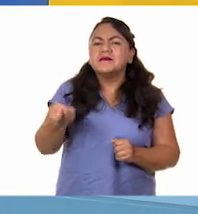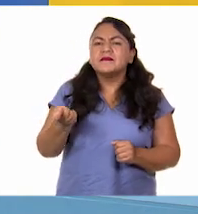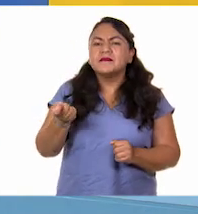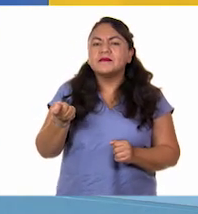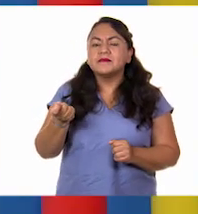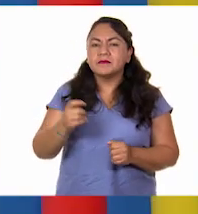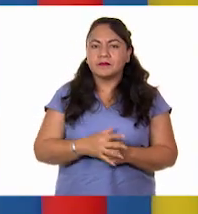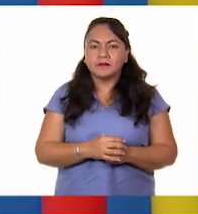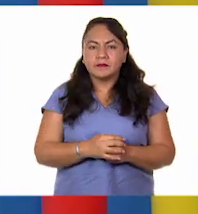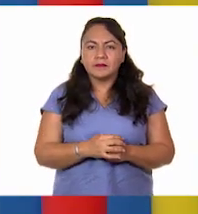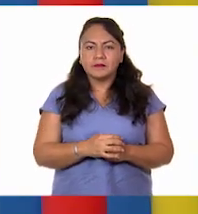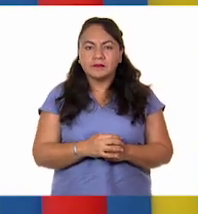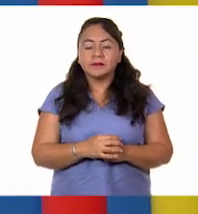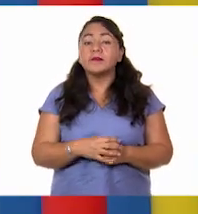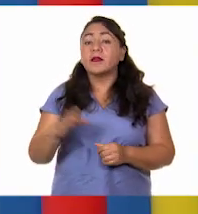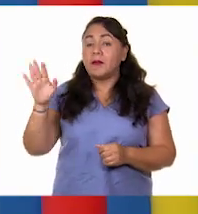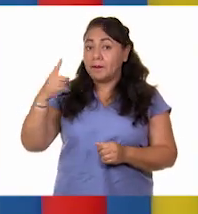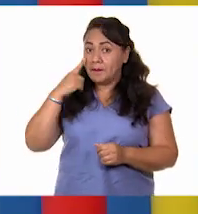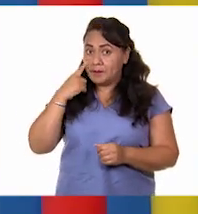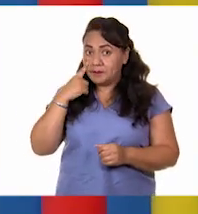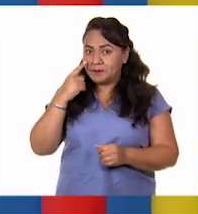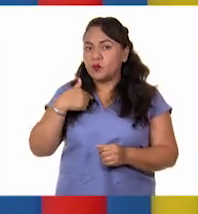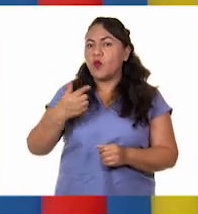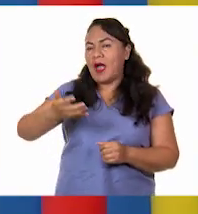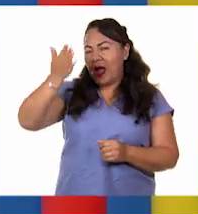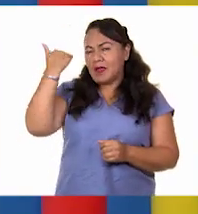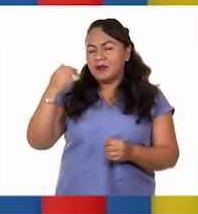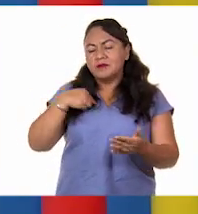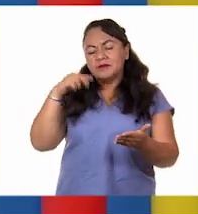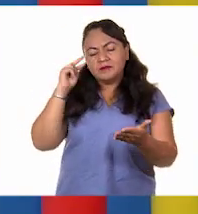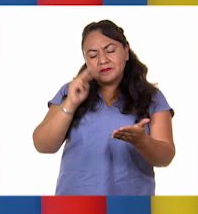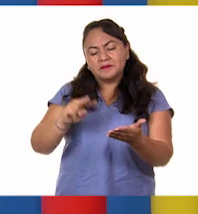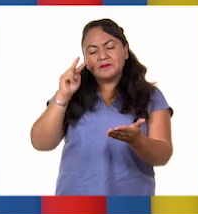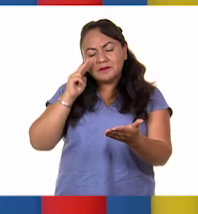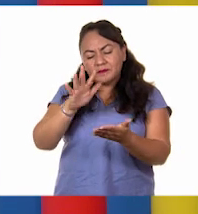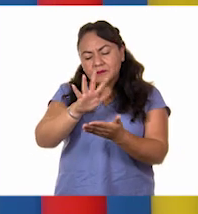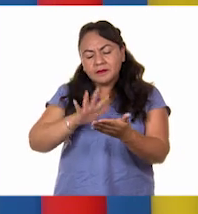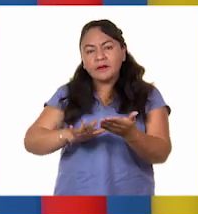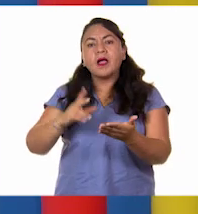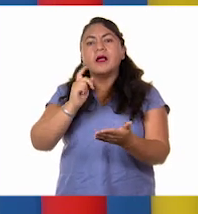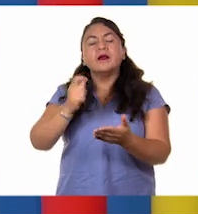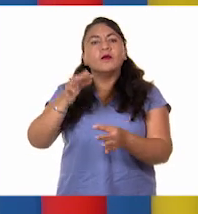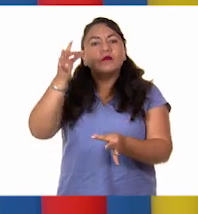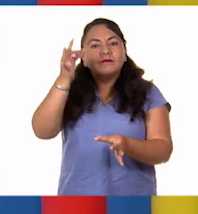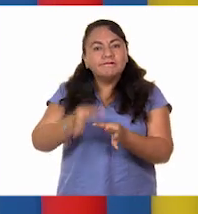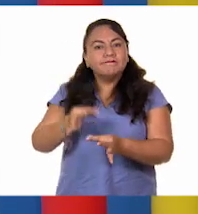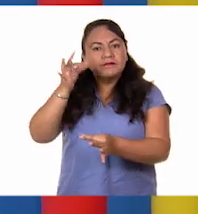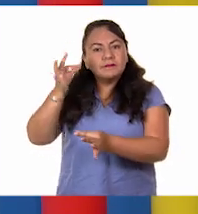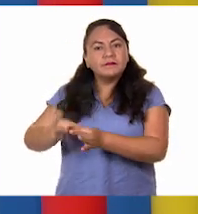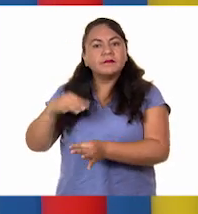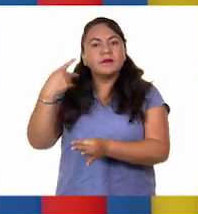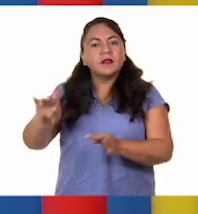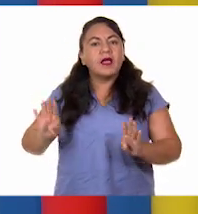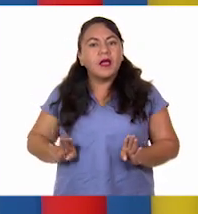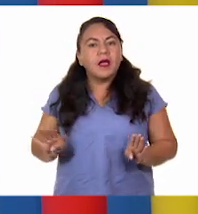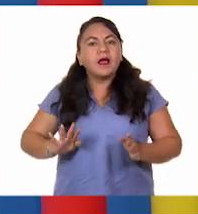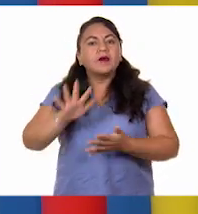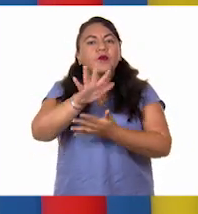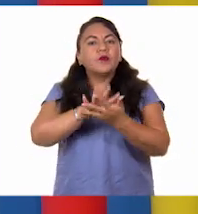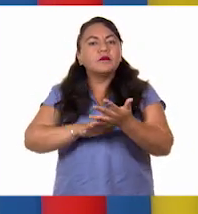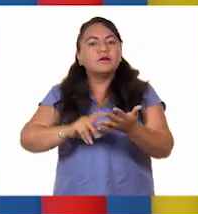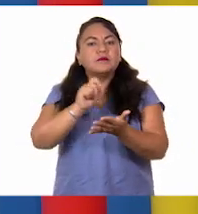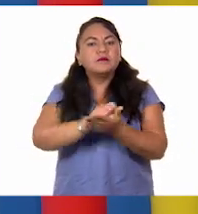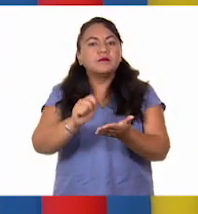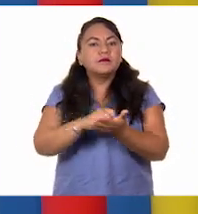revisión? Bueno, antes yo me fijaba sobre todo en que se cumplieran las características del tipo de texto que